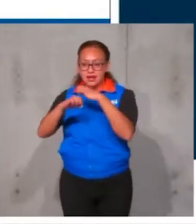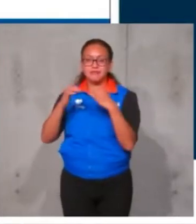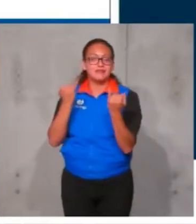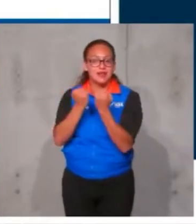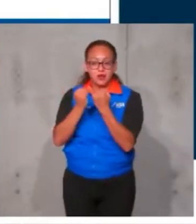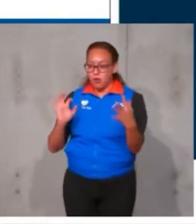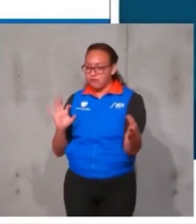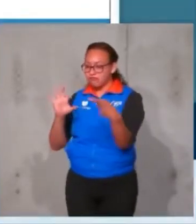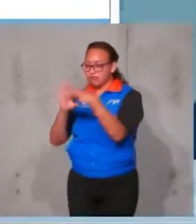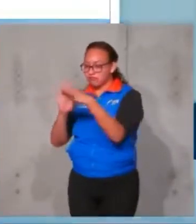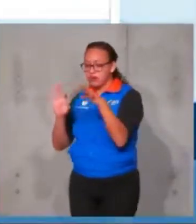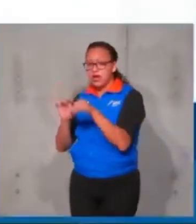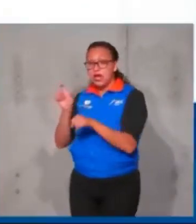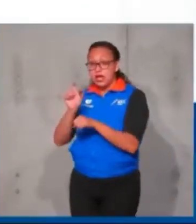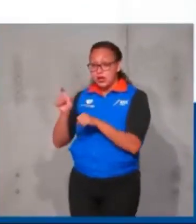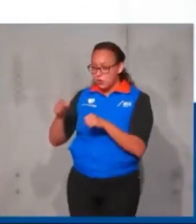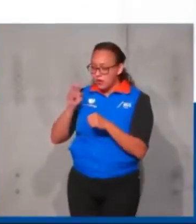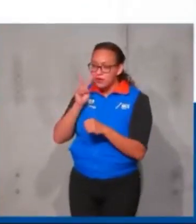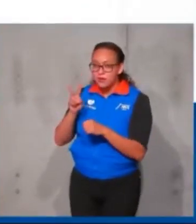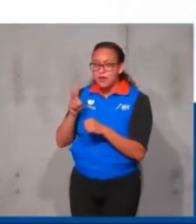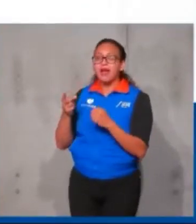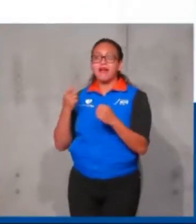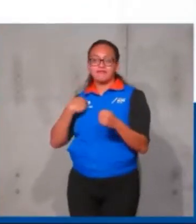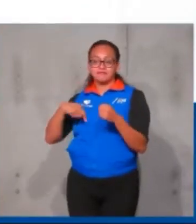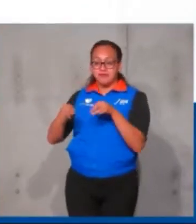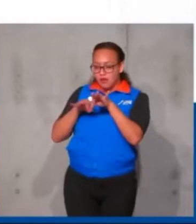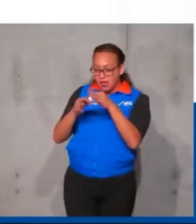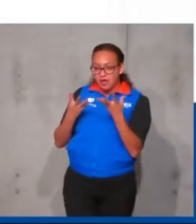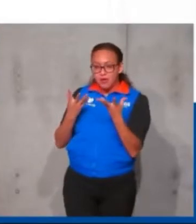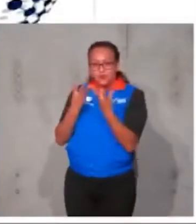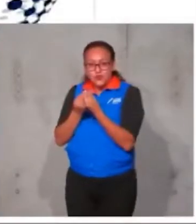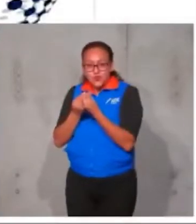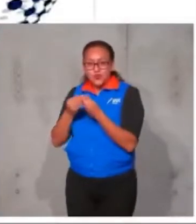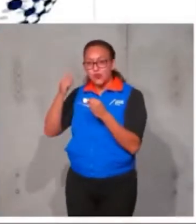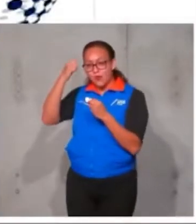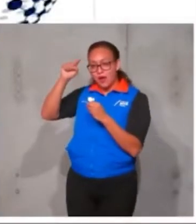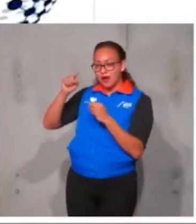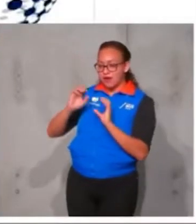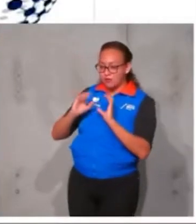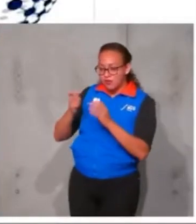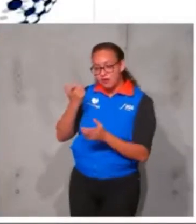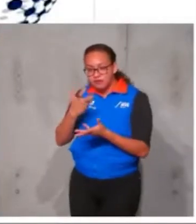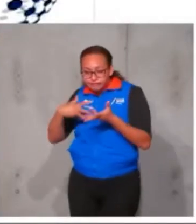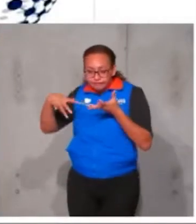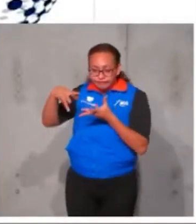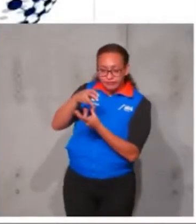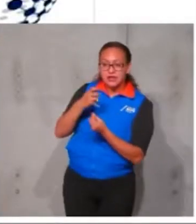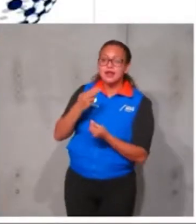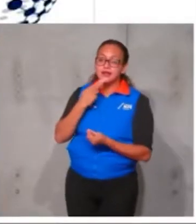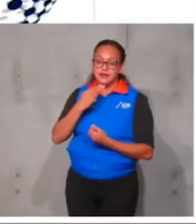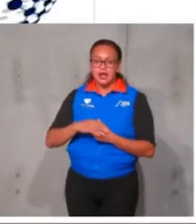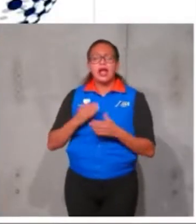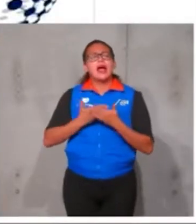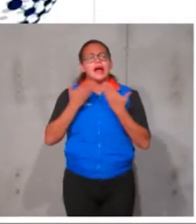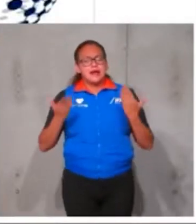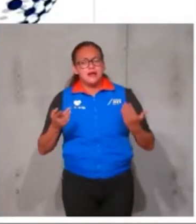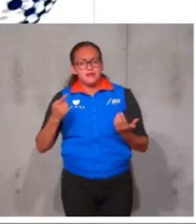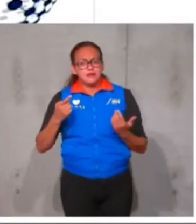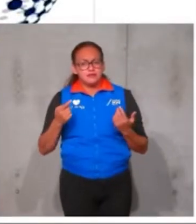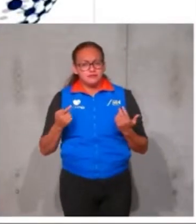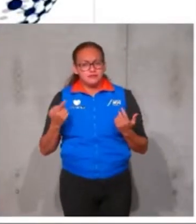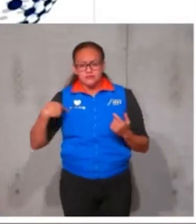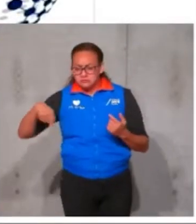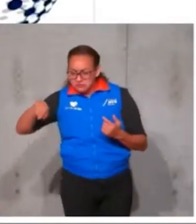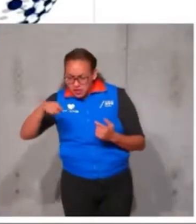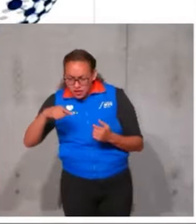que normalmente integramos en un informe de sostenibilidad. Siguiente, por favor. Ahora, ¿para qué